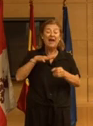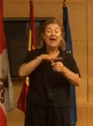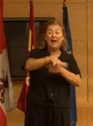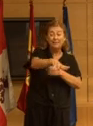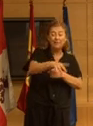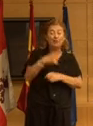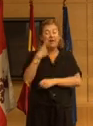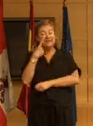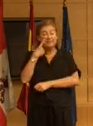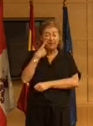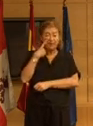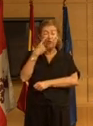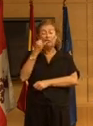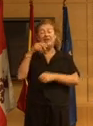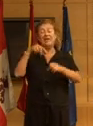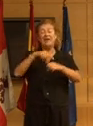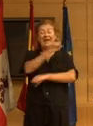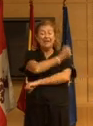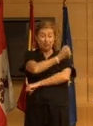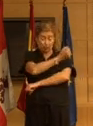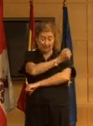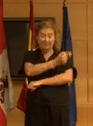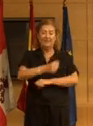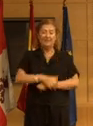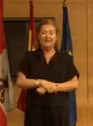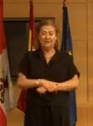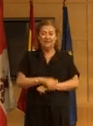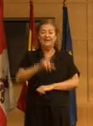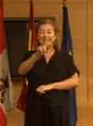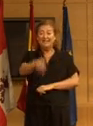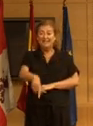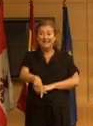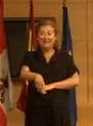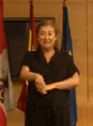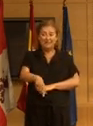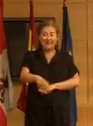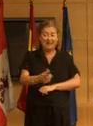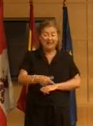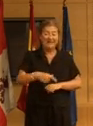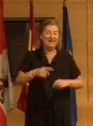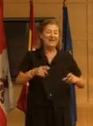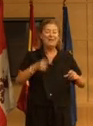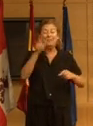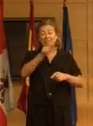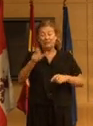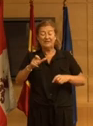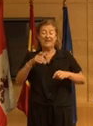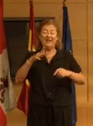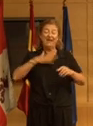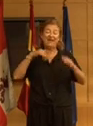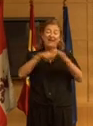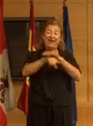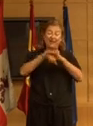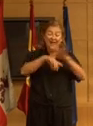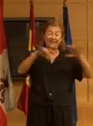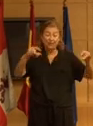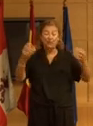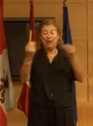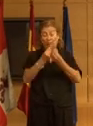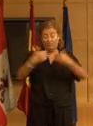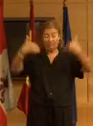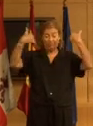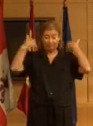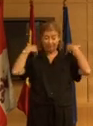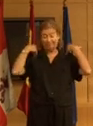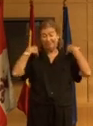la inspección y registro. También personal de las gerencias territoriales con sus gerentes a